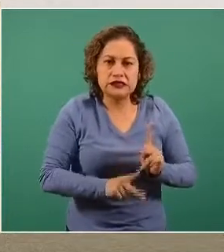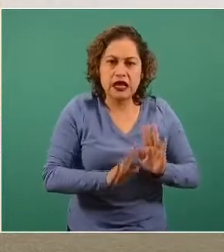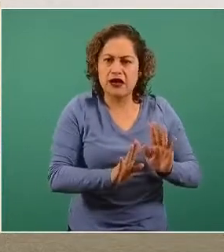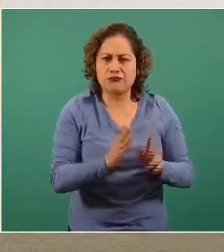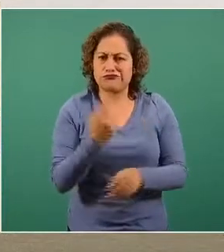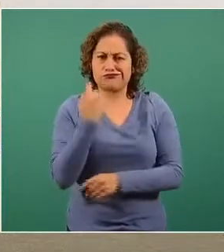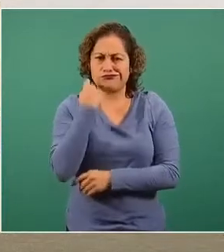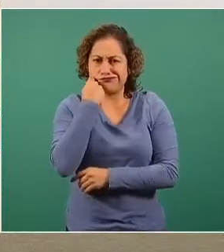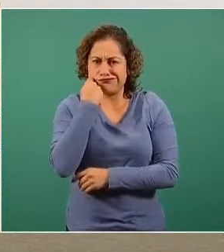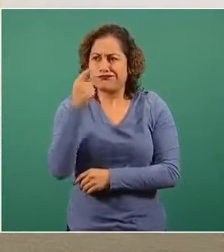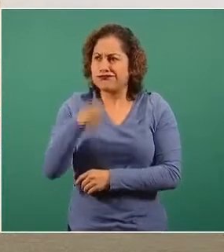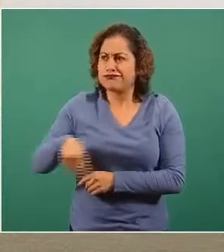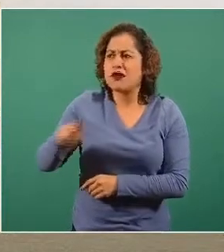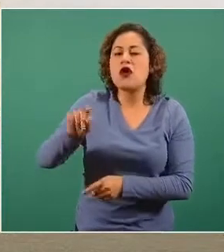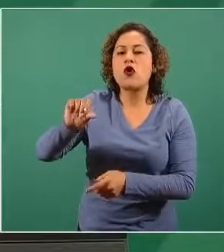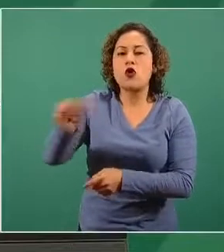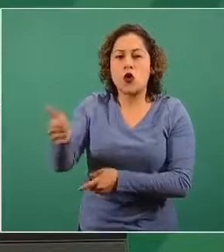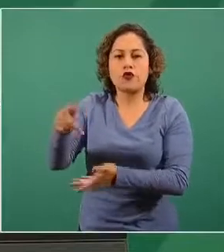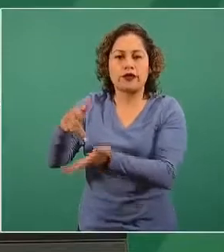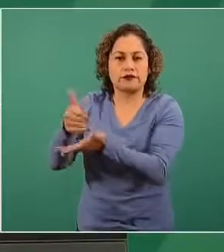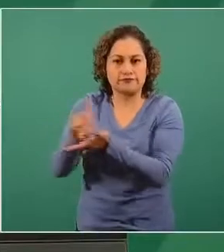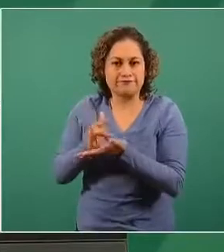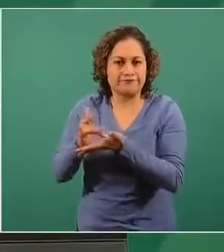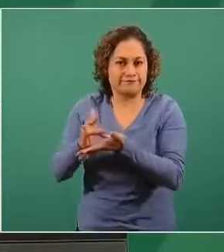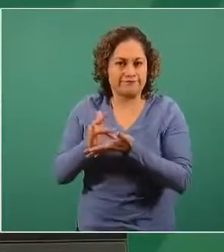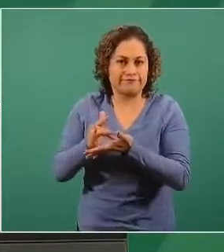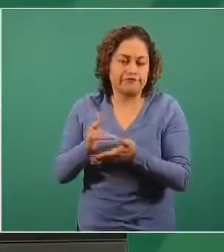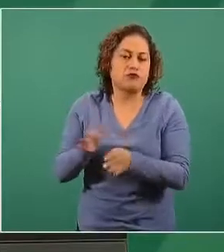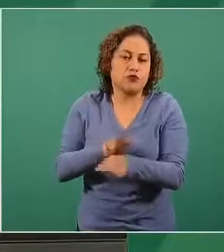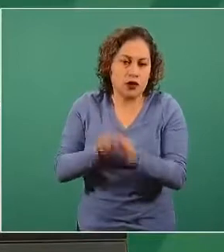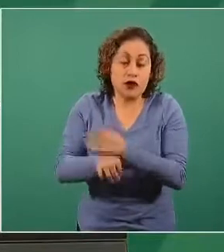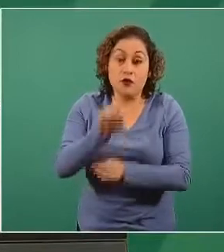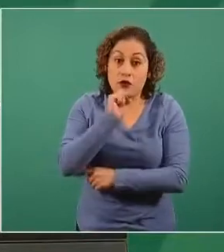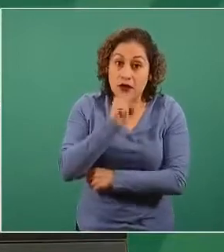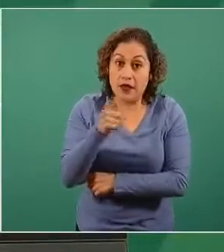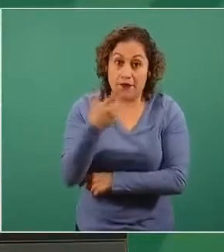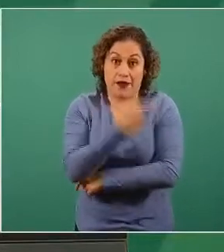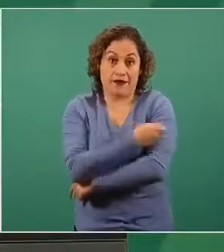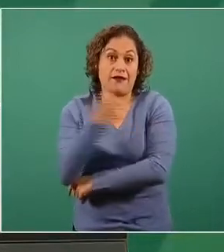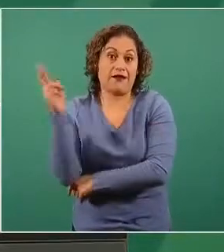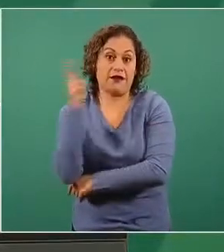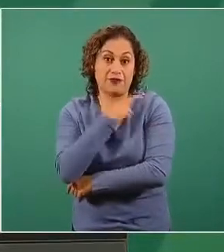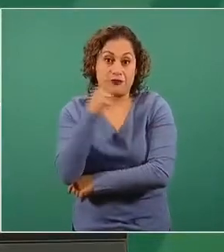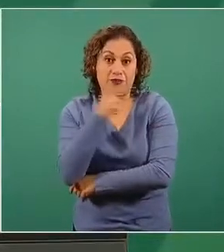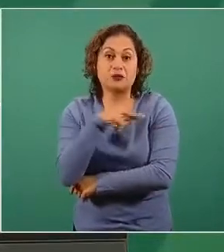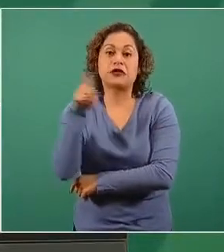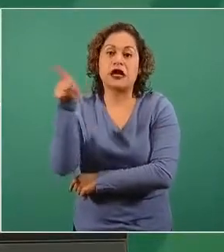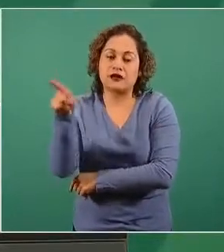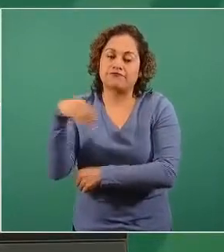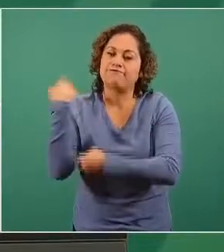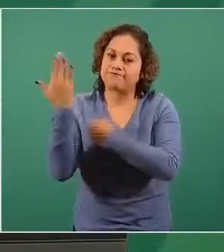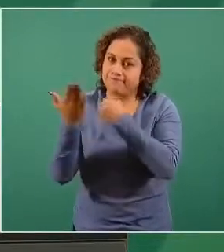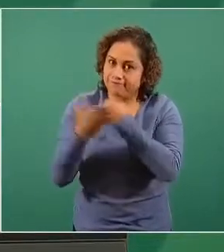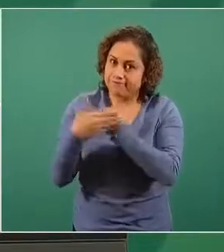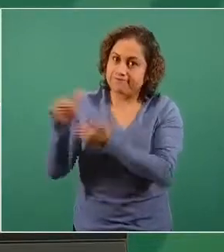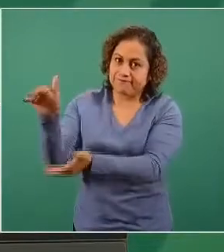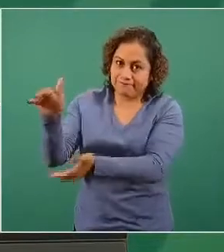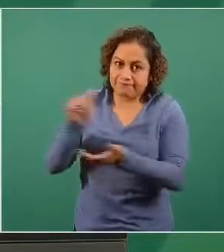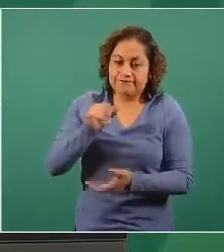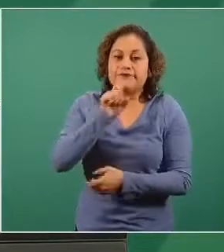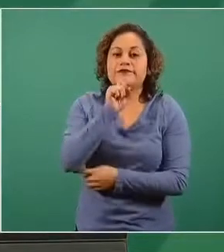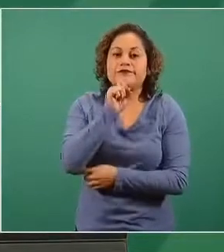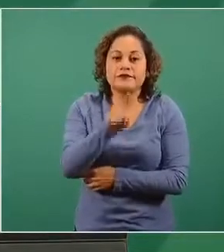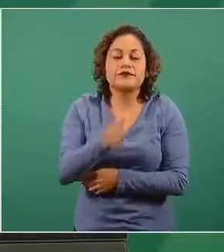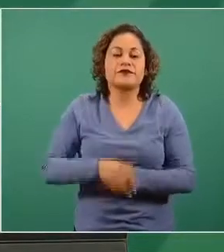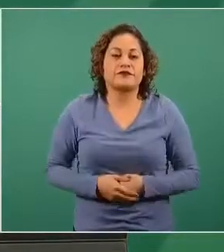vacunas de otras marcas, como Sputnik también, que ya muy próximamente la tendremos disponibles, y